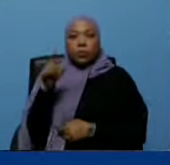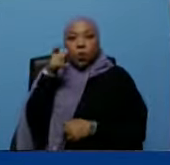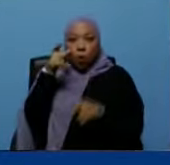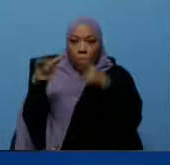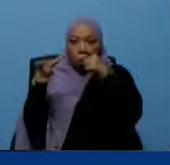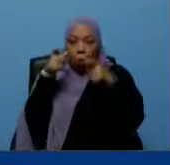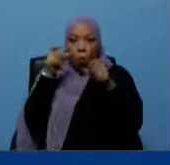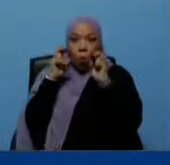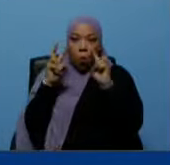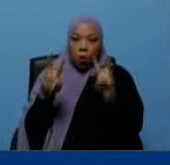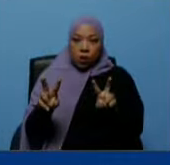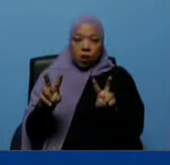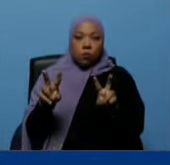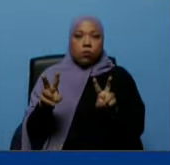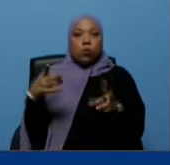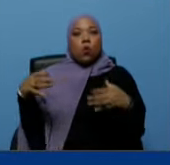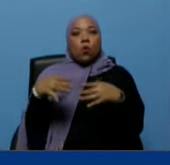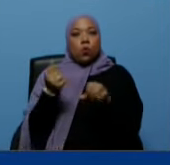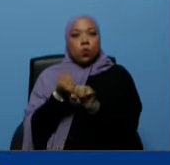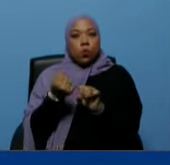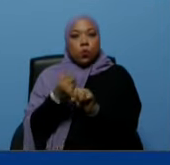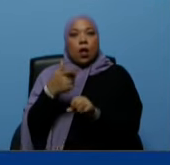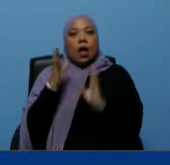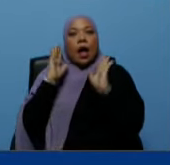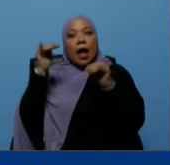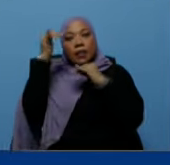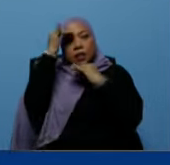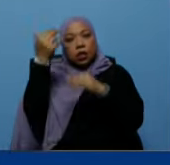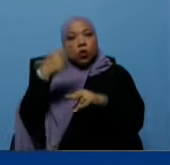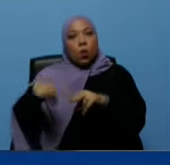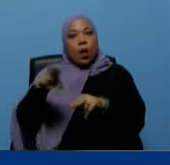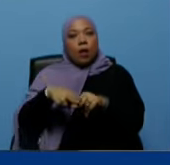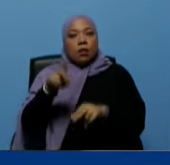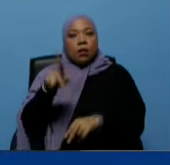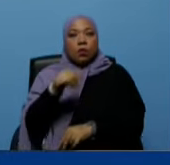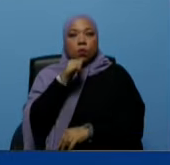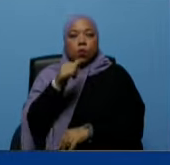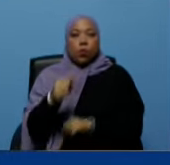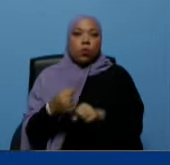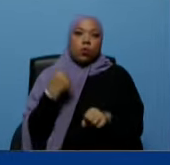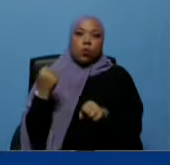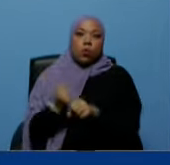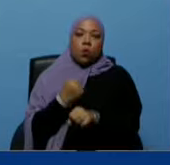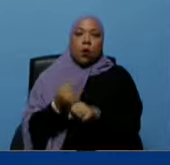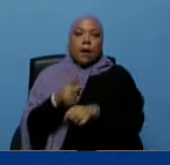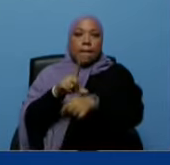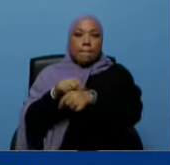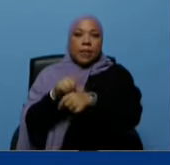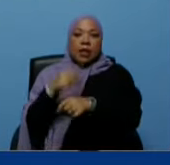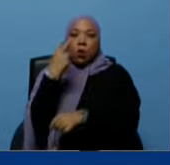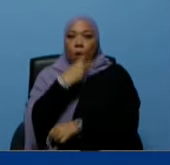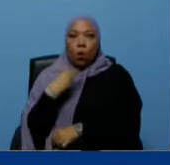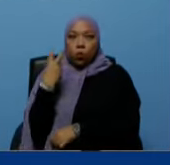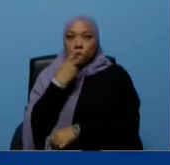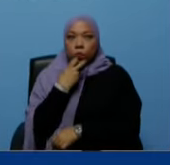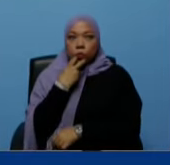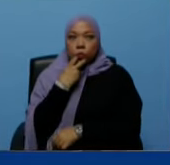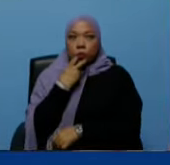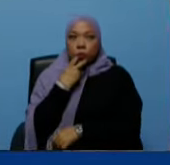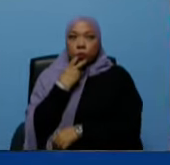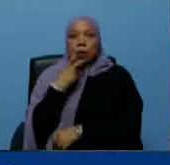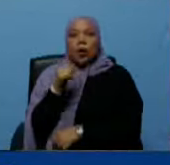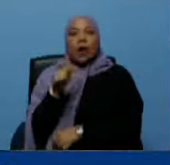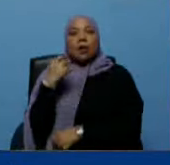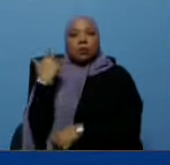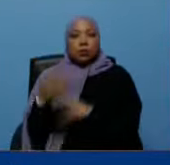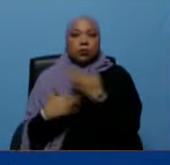observamos equipos donde se están atendiendo a nuestros pacientes. Tenemos médicos odontólogos, tenemos médicos